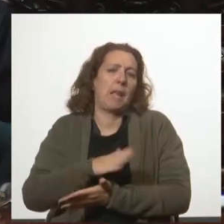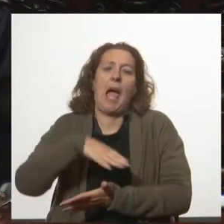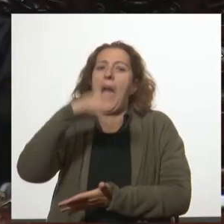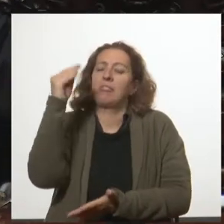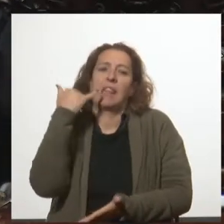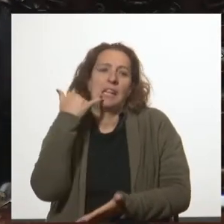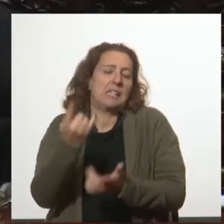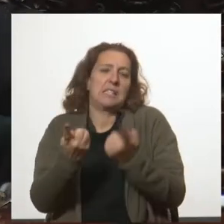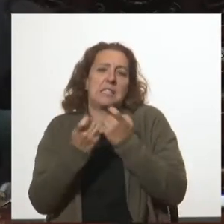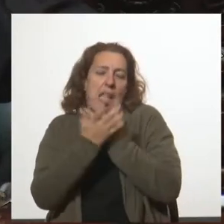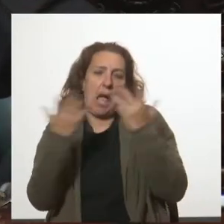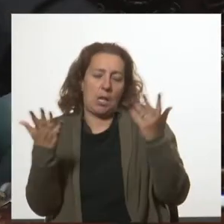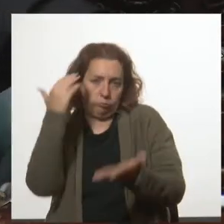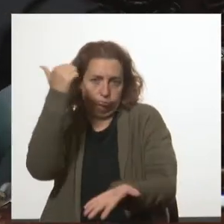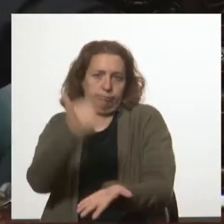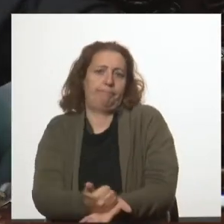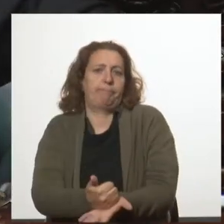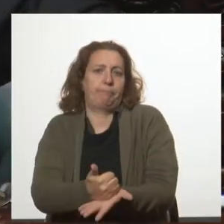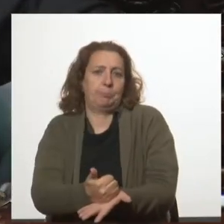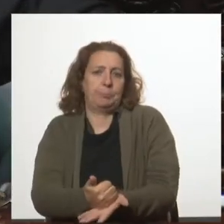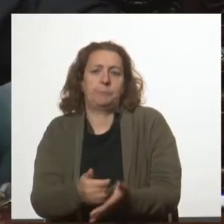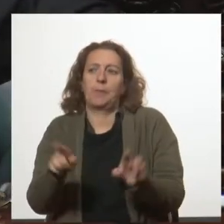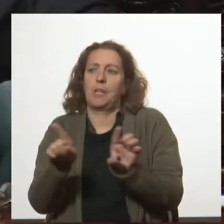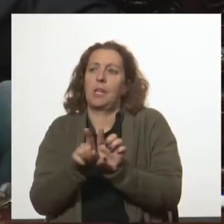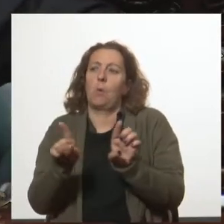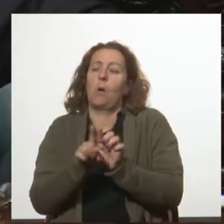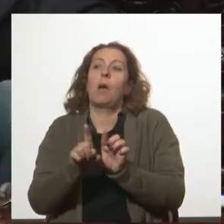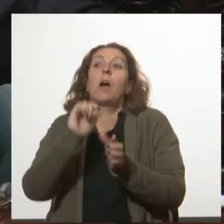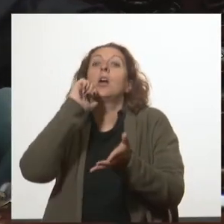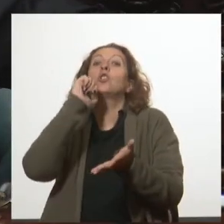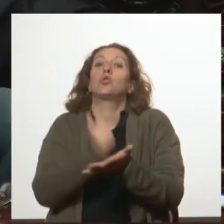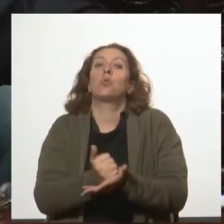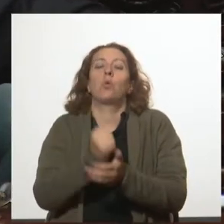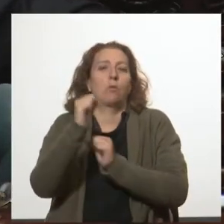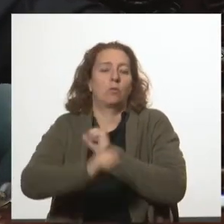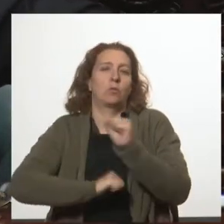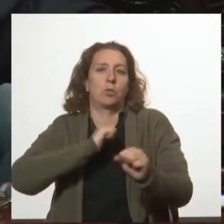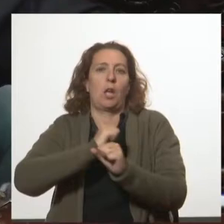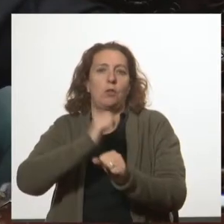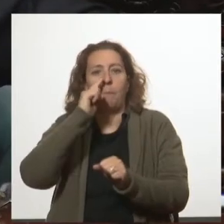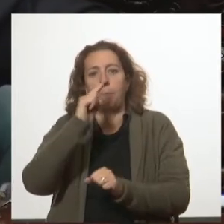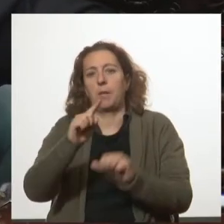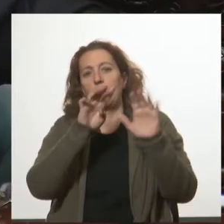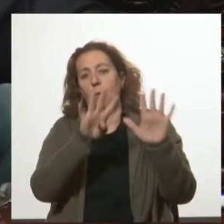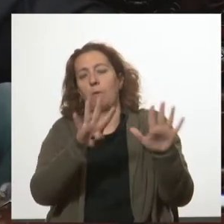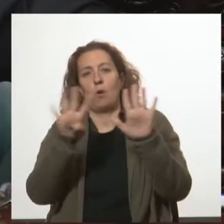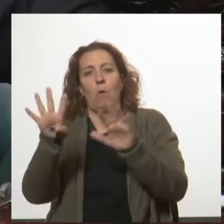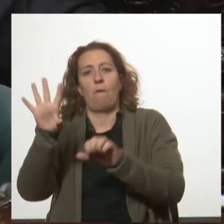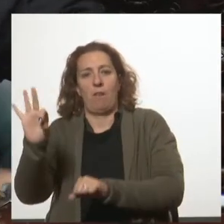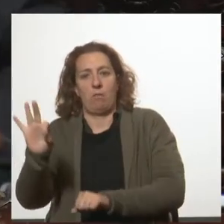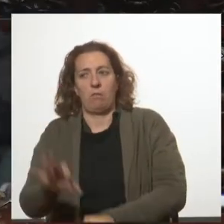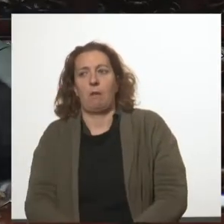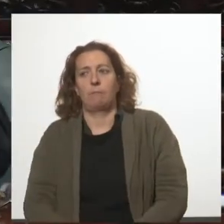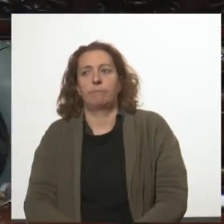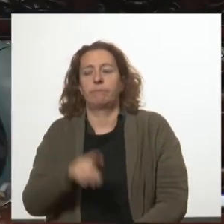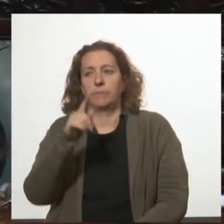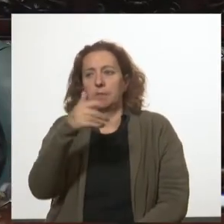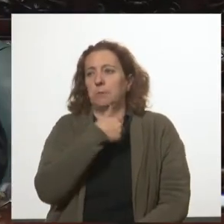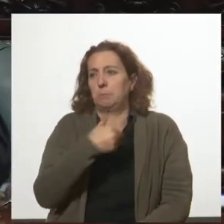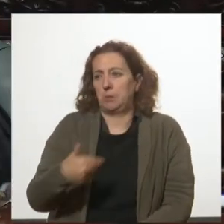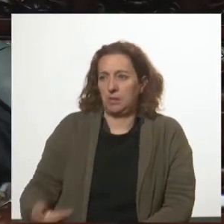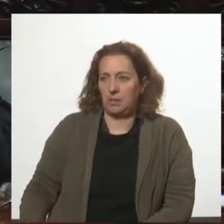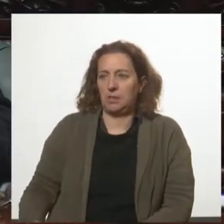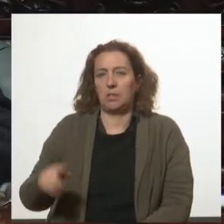está como tuvo que estar en el principio del 90 en esa primera designación de ese gran presidente